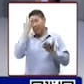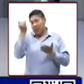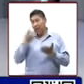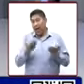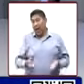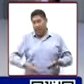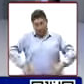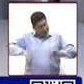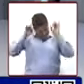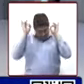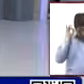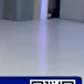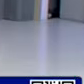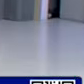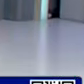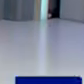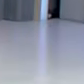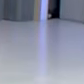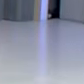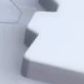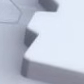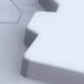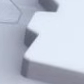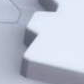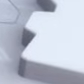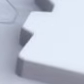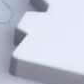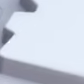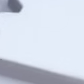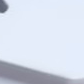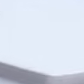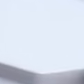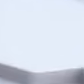porque al día está de impacto.